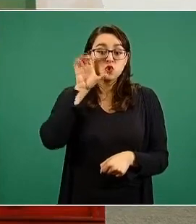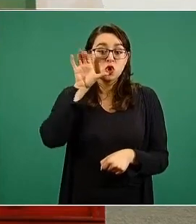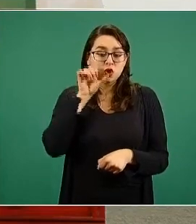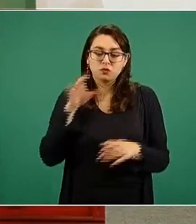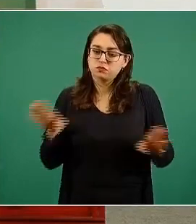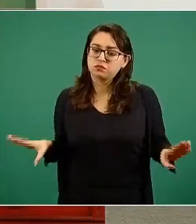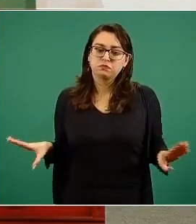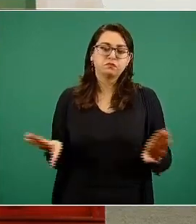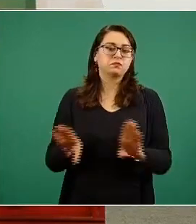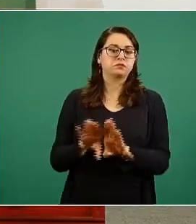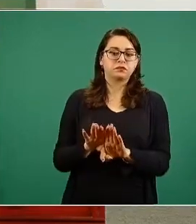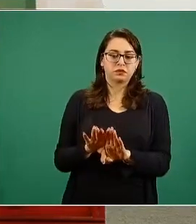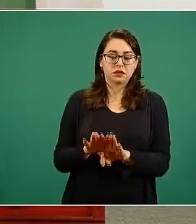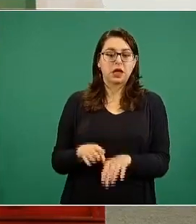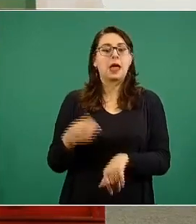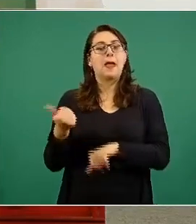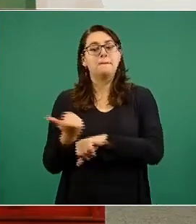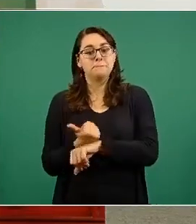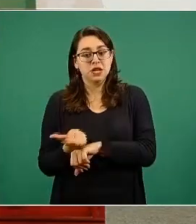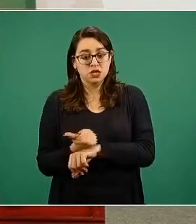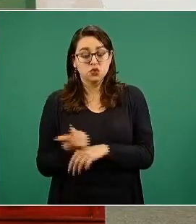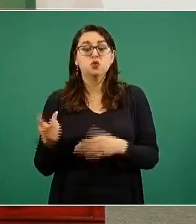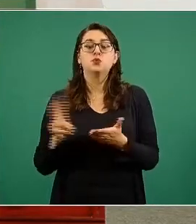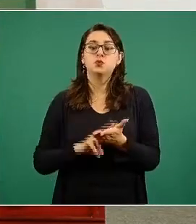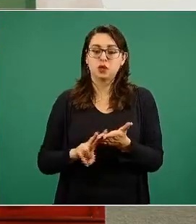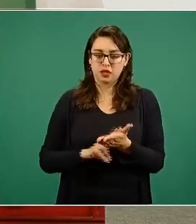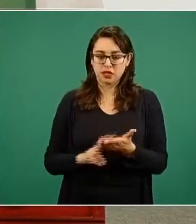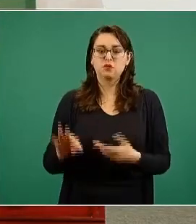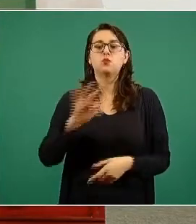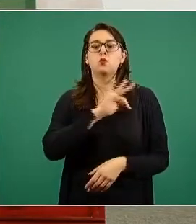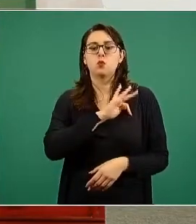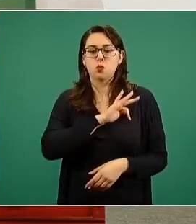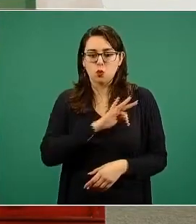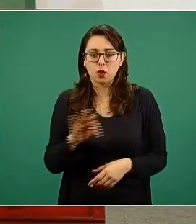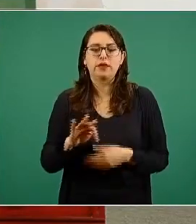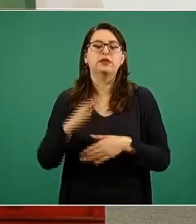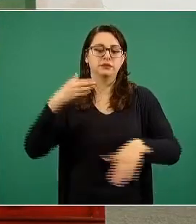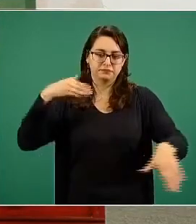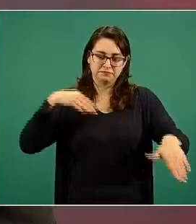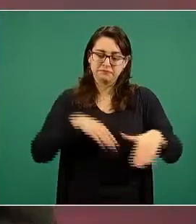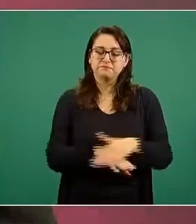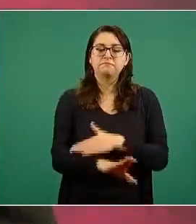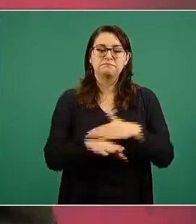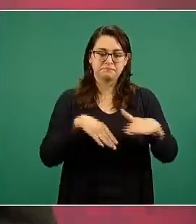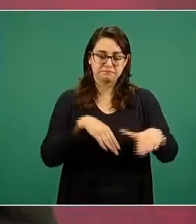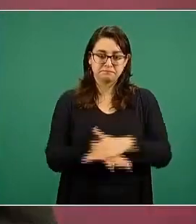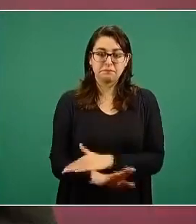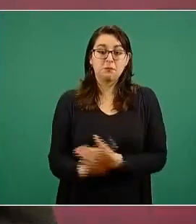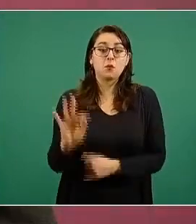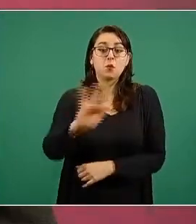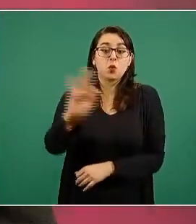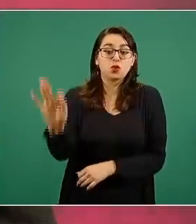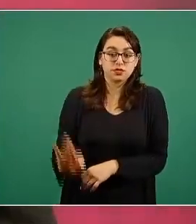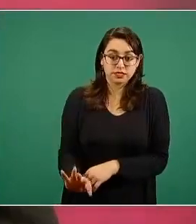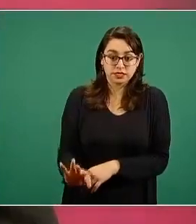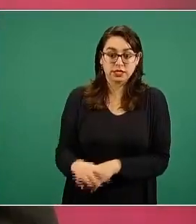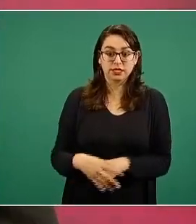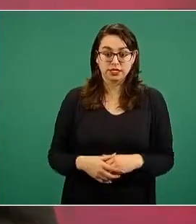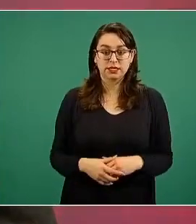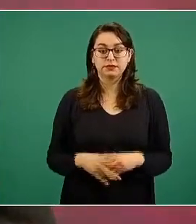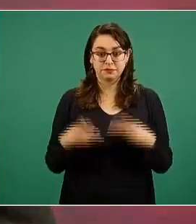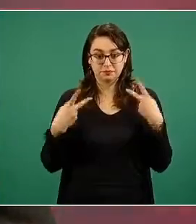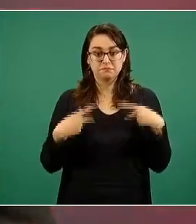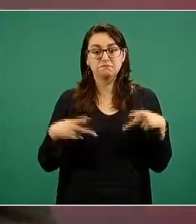puerta cerrada. Semáforo amarillo, semáforo verde, se puede ingresar una